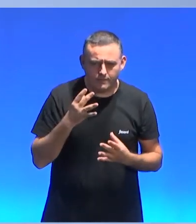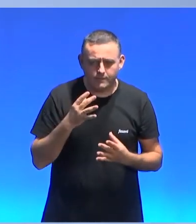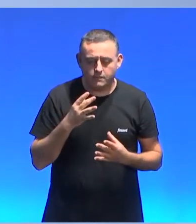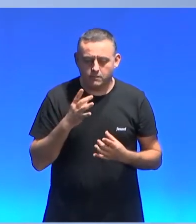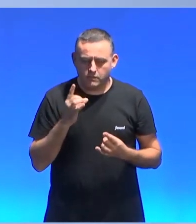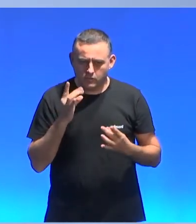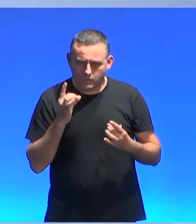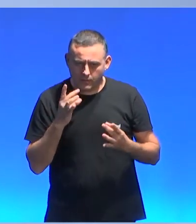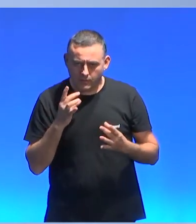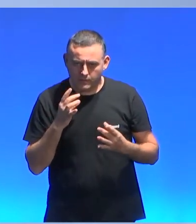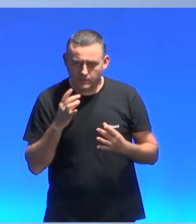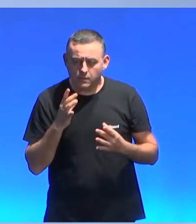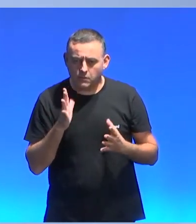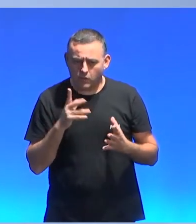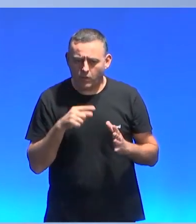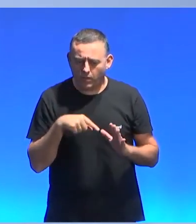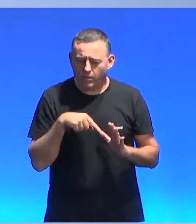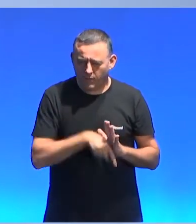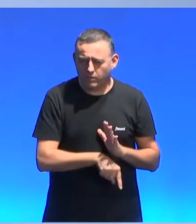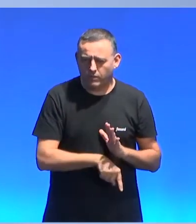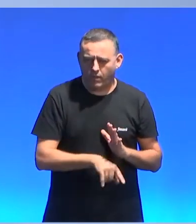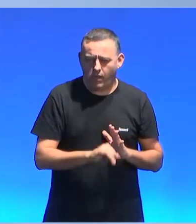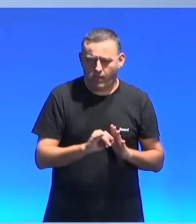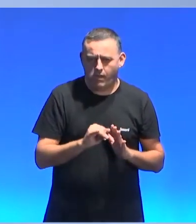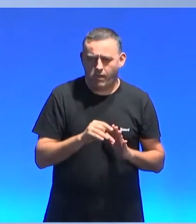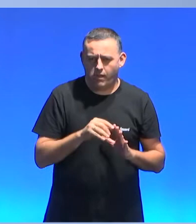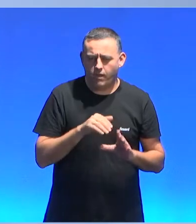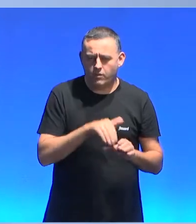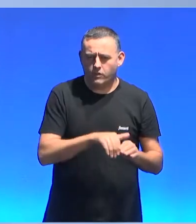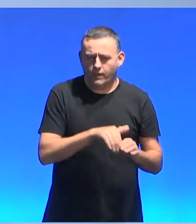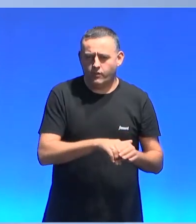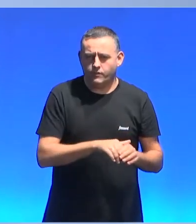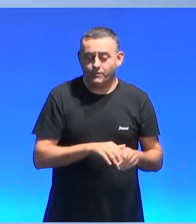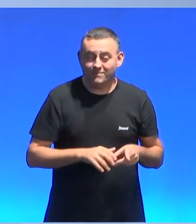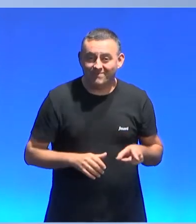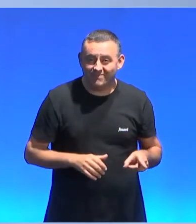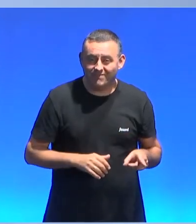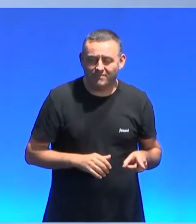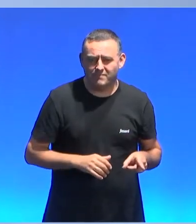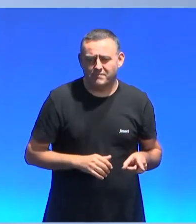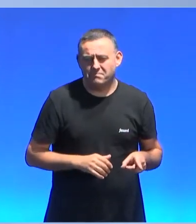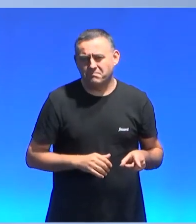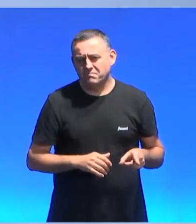propuestas profundas, es difícil que pueda